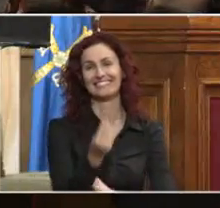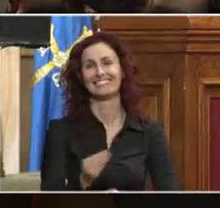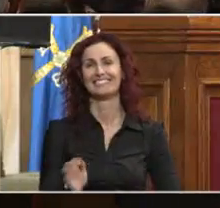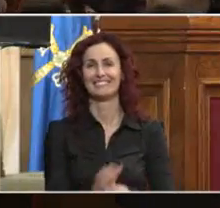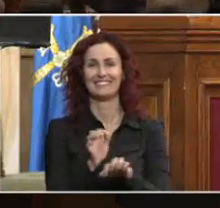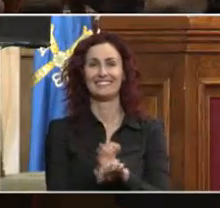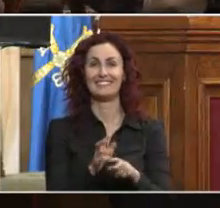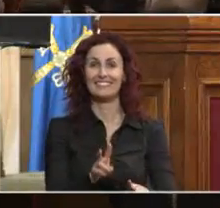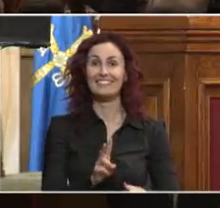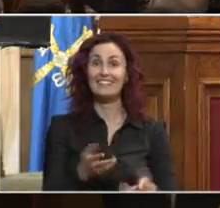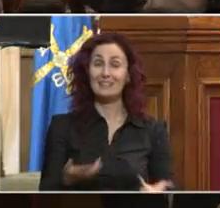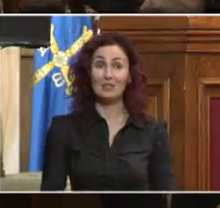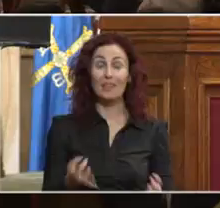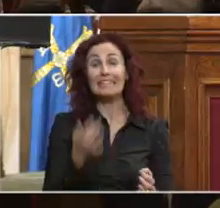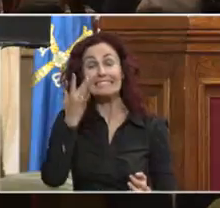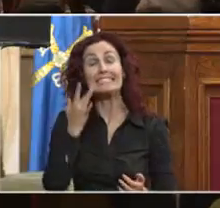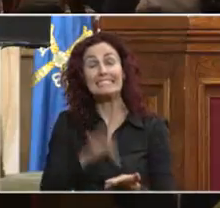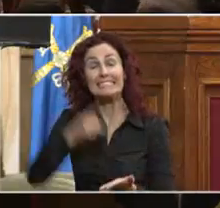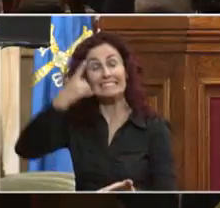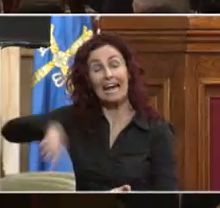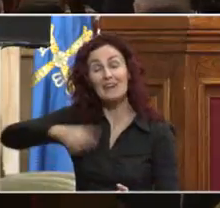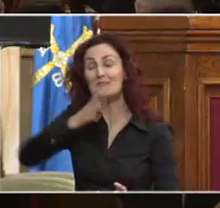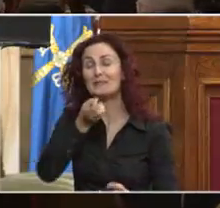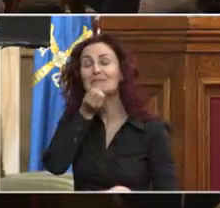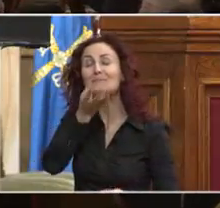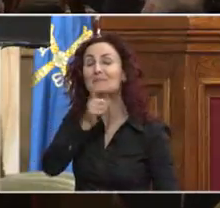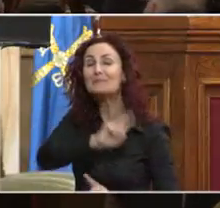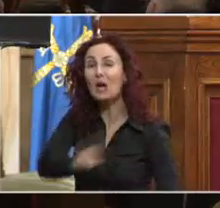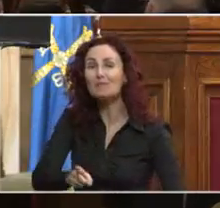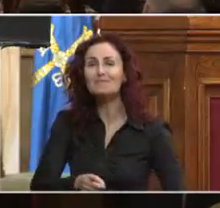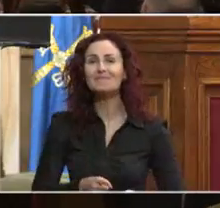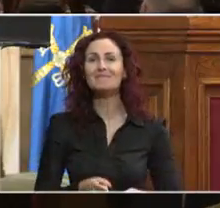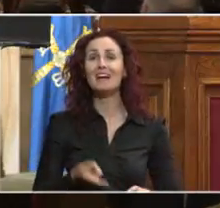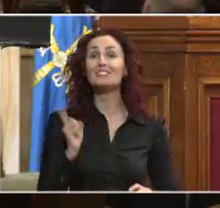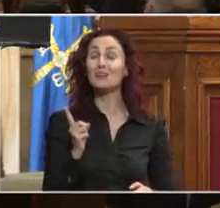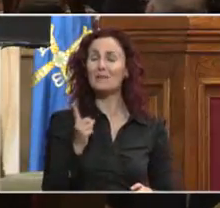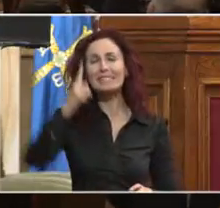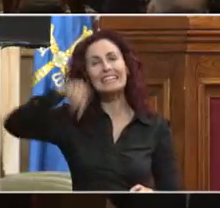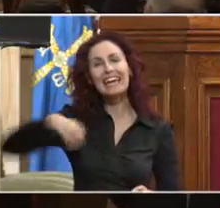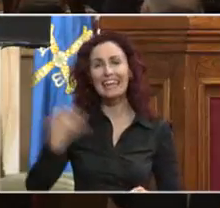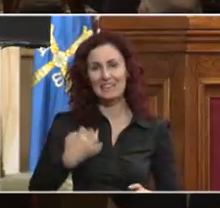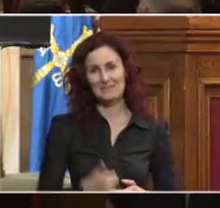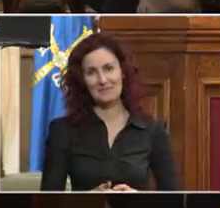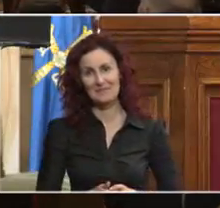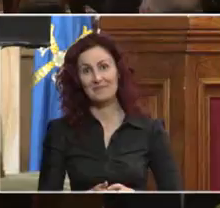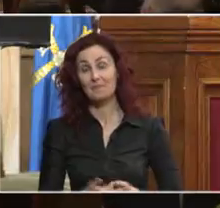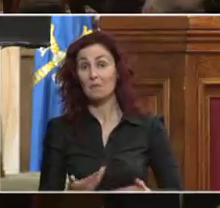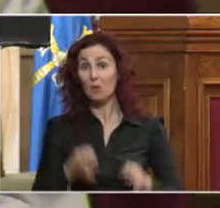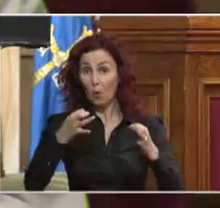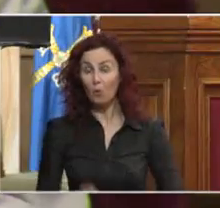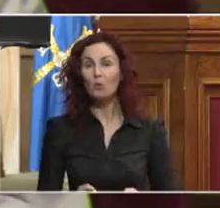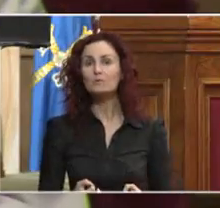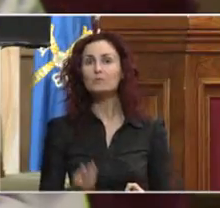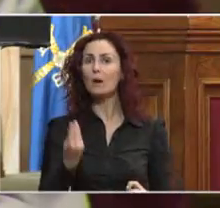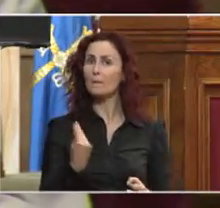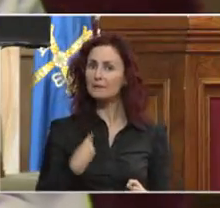En realidad sí lo sabemos, pero no lo vamos a decir. Es más, lo único que se sabe, conciencia cierta, y eso